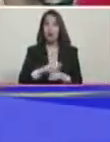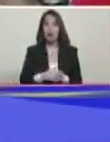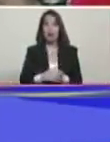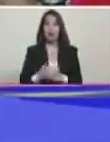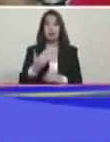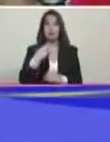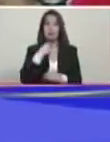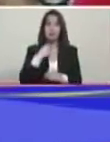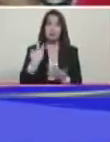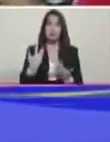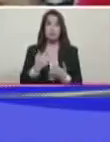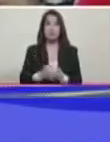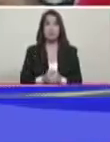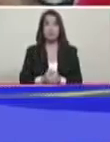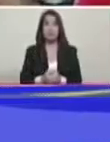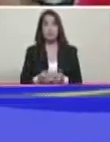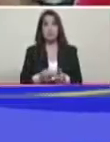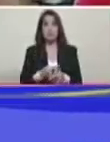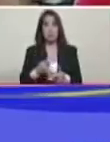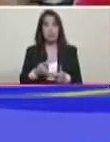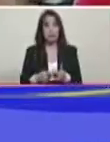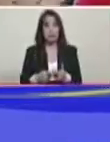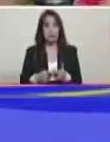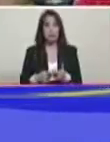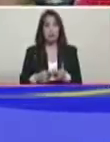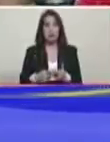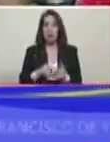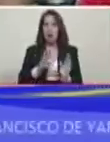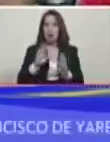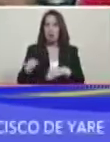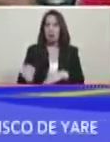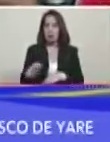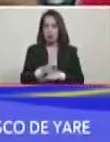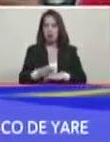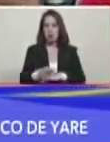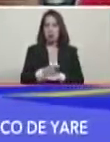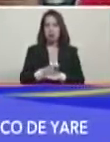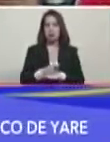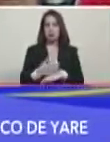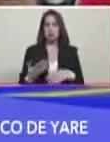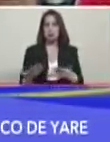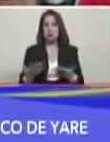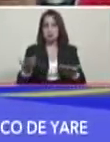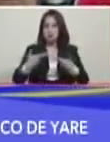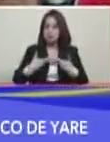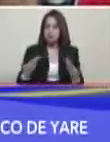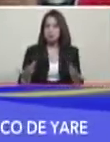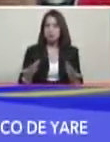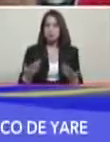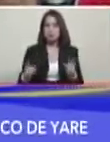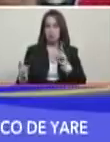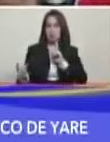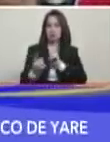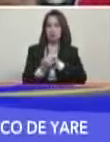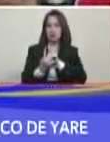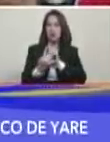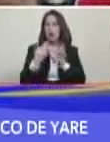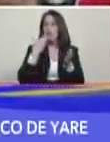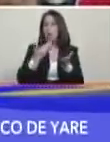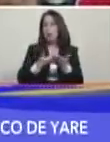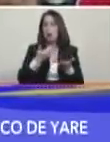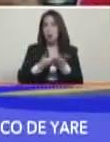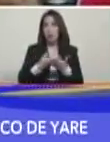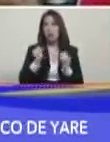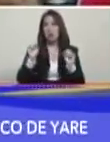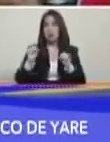afectado. Entonces, tuvimos el apoyo de la gobernación y se nos acercaron, me plantearon y yo